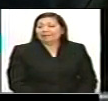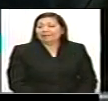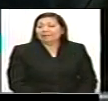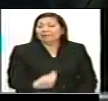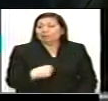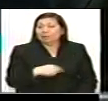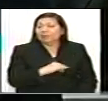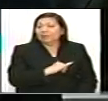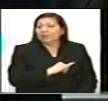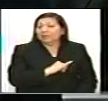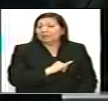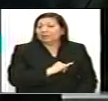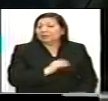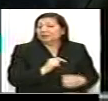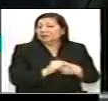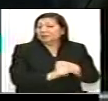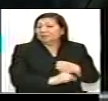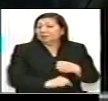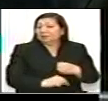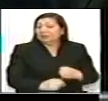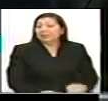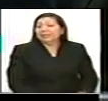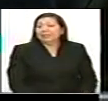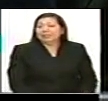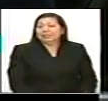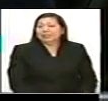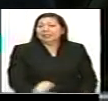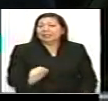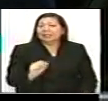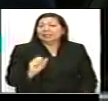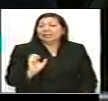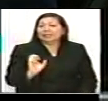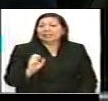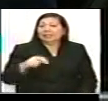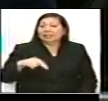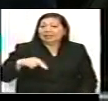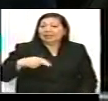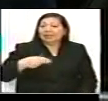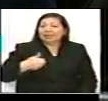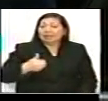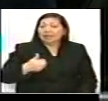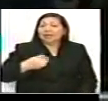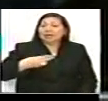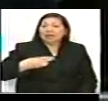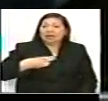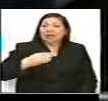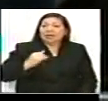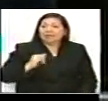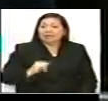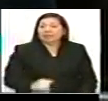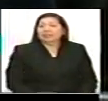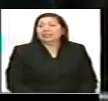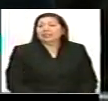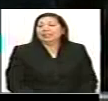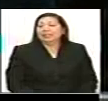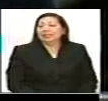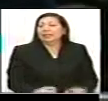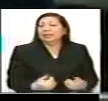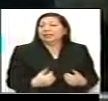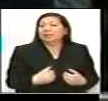nuestra institución nacional, el CENAMI, en algún momento de su historia llegó a